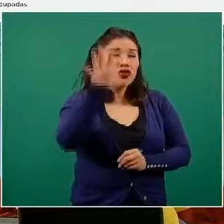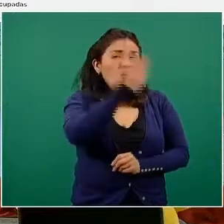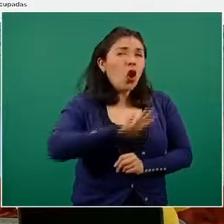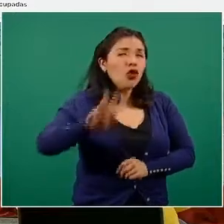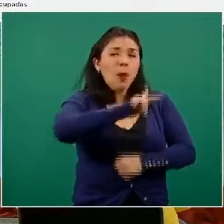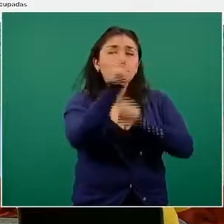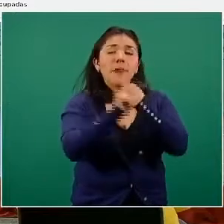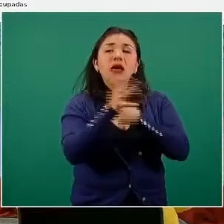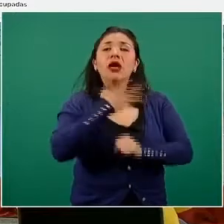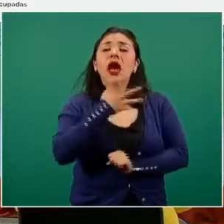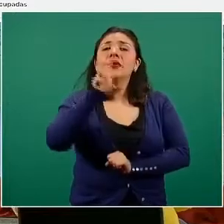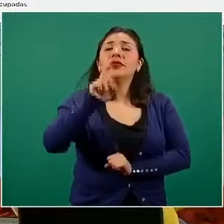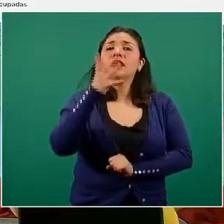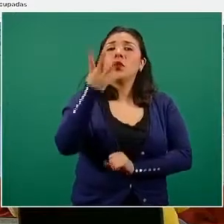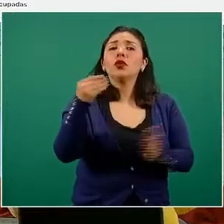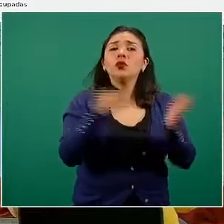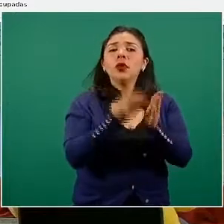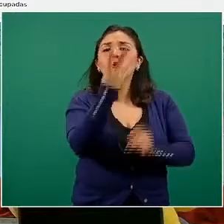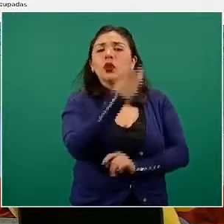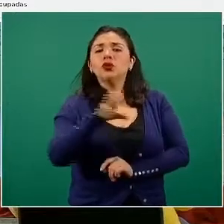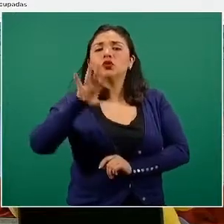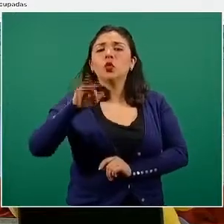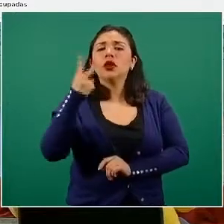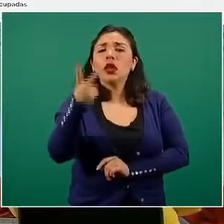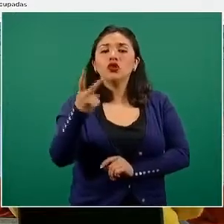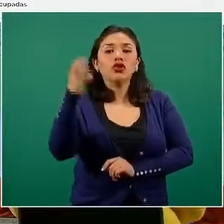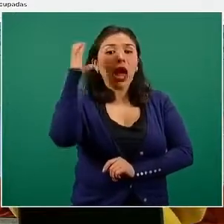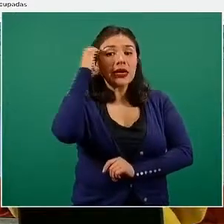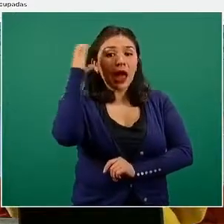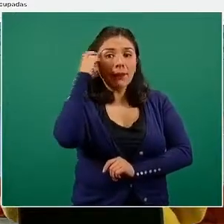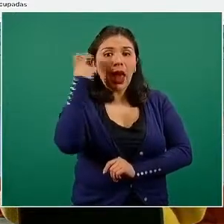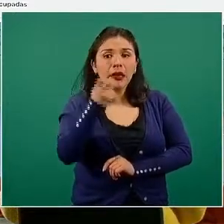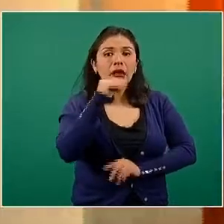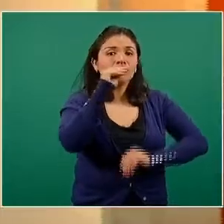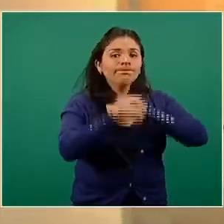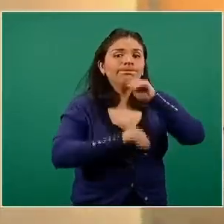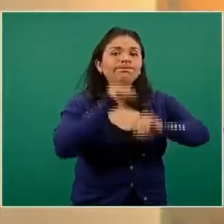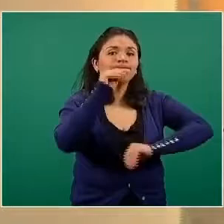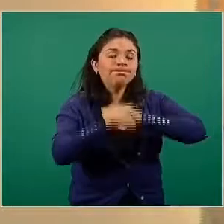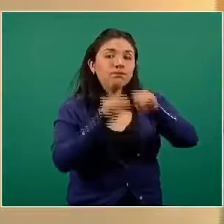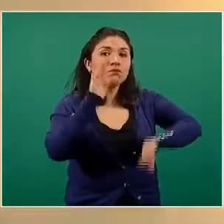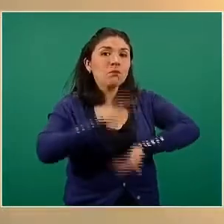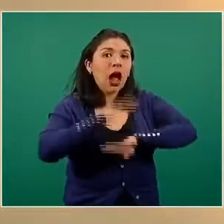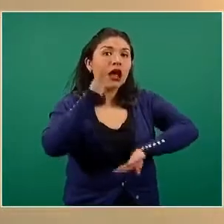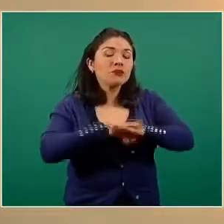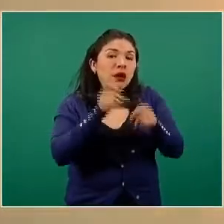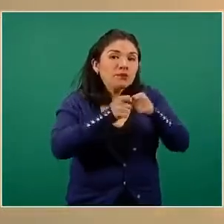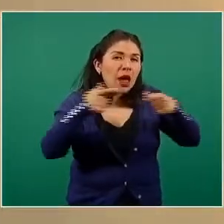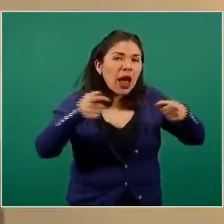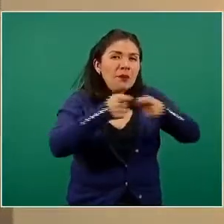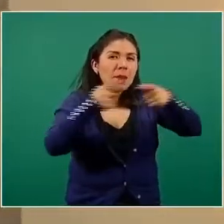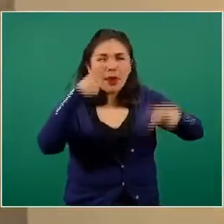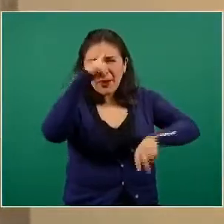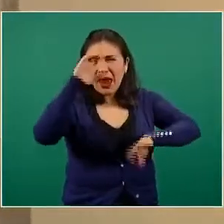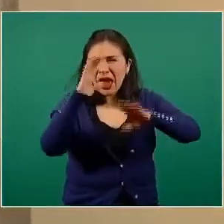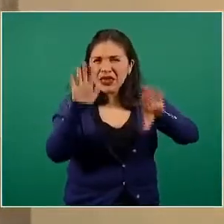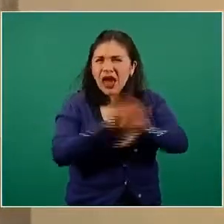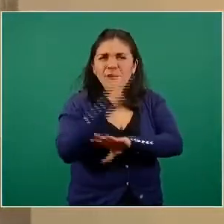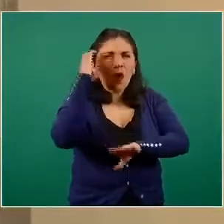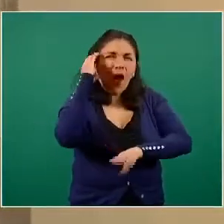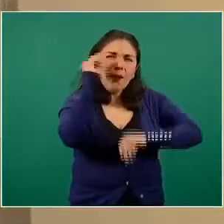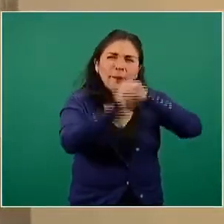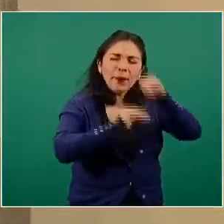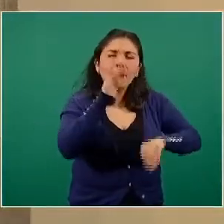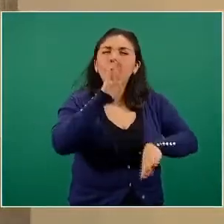de 34.742, que es el número que se ha ido incrementando. Se ha ido incrementando por los esfuerzos de reconversión, especialmente